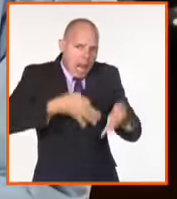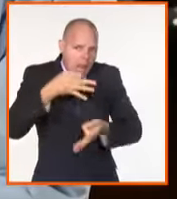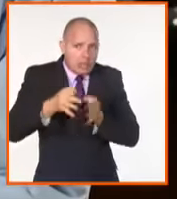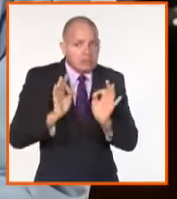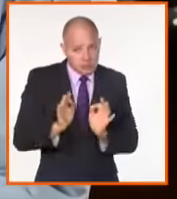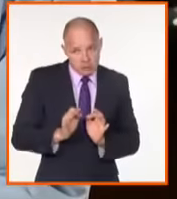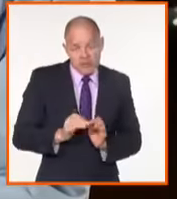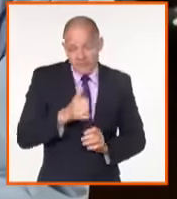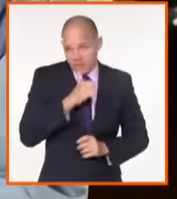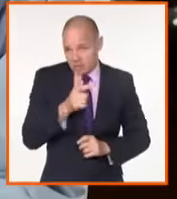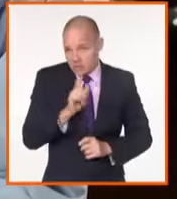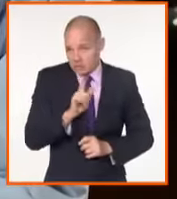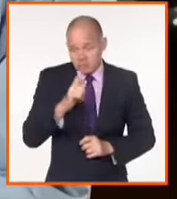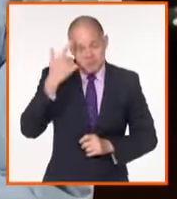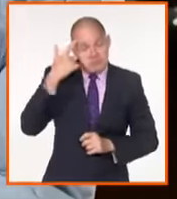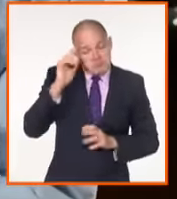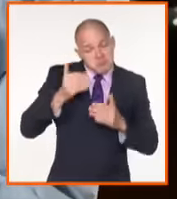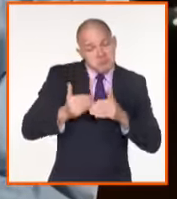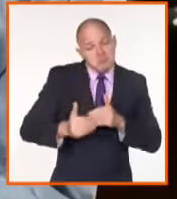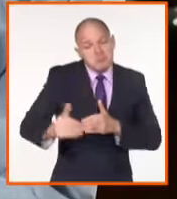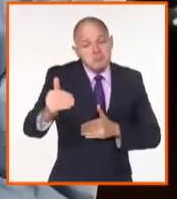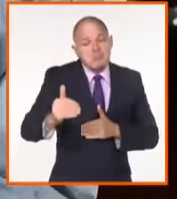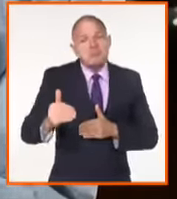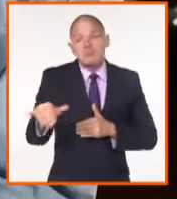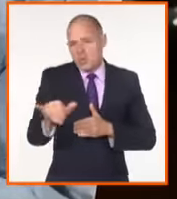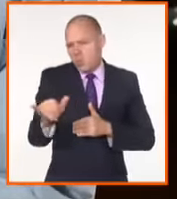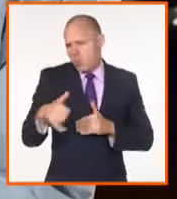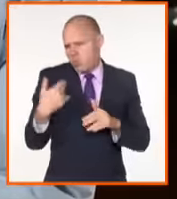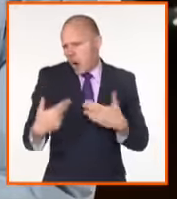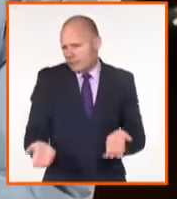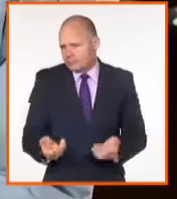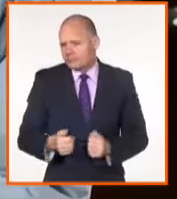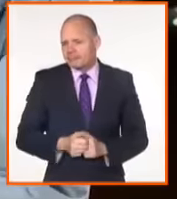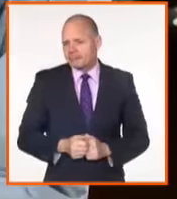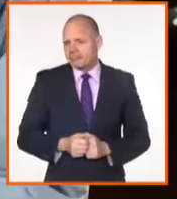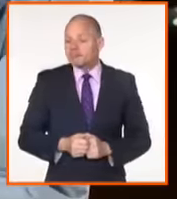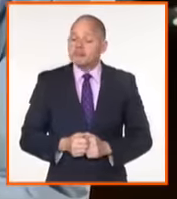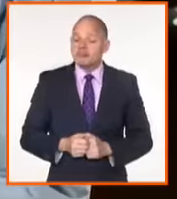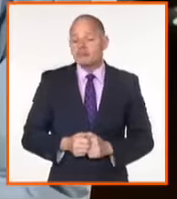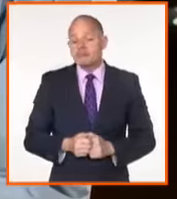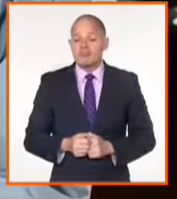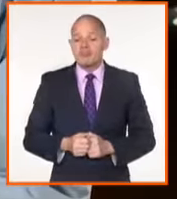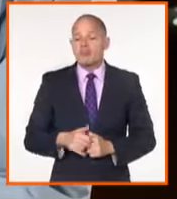temprano que tarde vamos a aplicar las medidas también que están relacionadas con suicidar personas